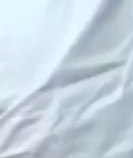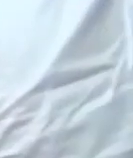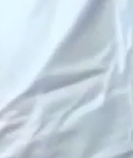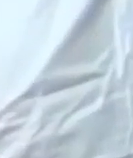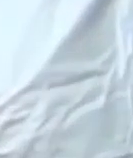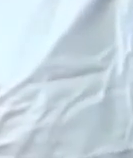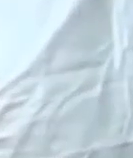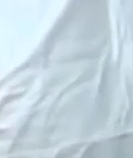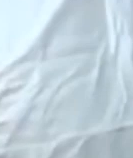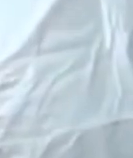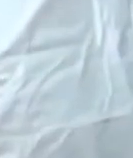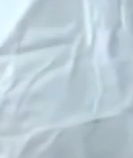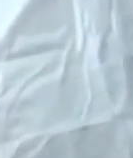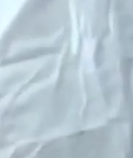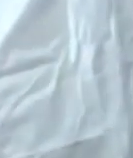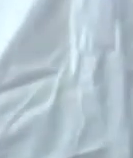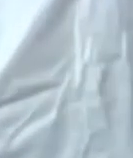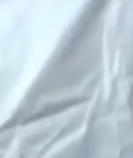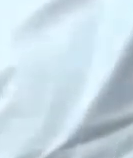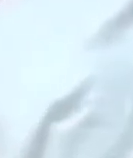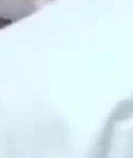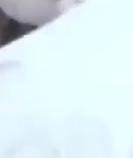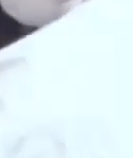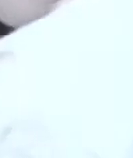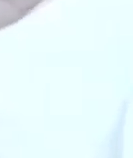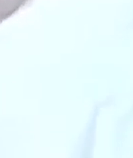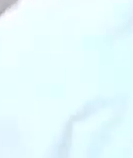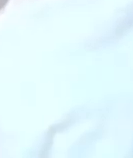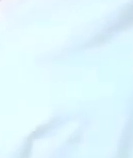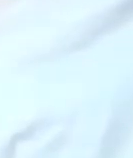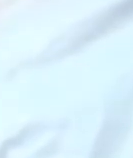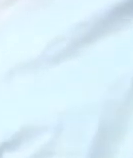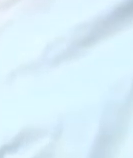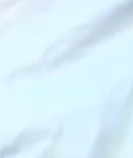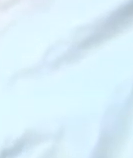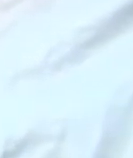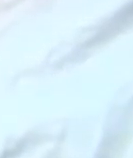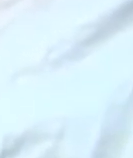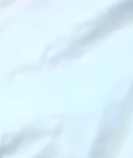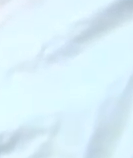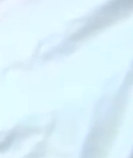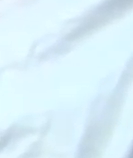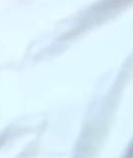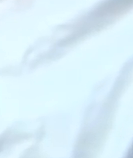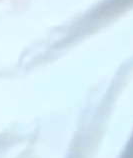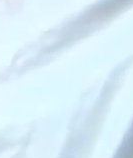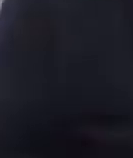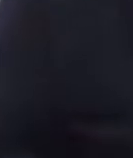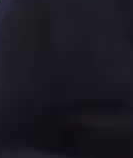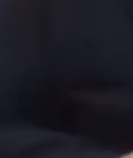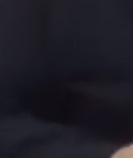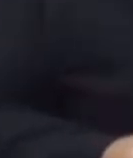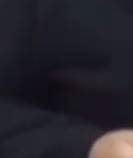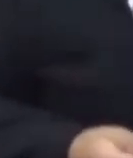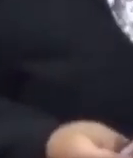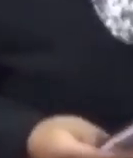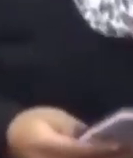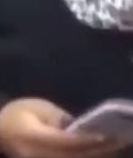en salud pidió a la población que hagan en esta semana un afán de reconocimiento y pedir a dios que proteja nuestro país ante esta pandemia